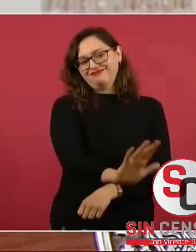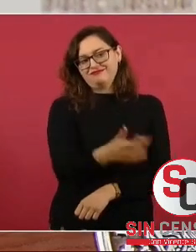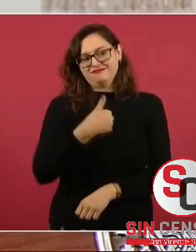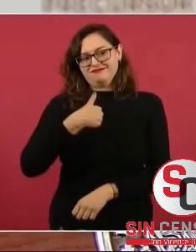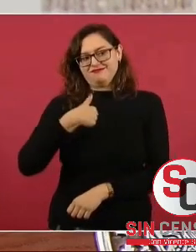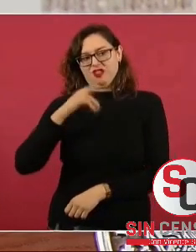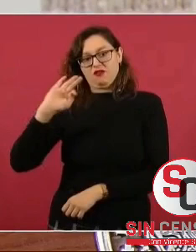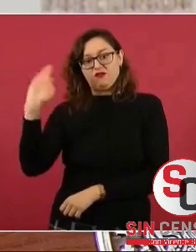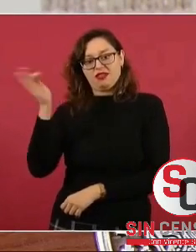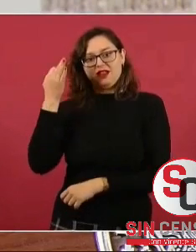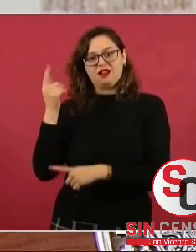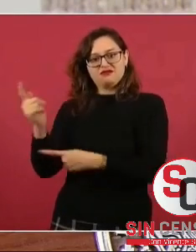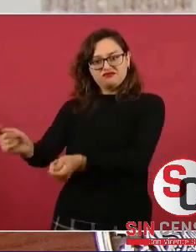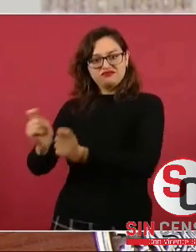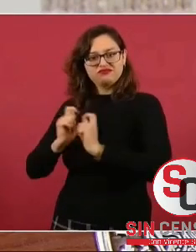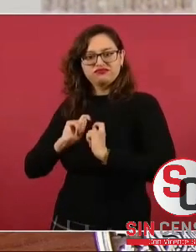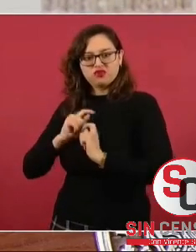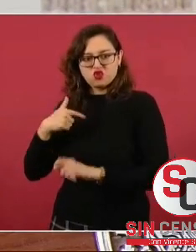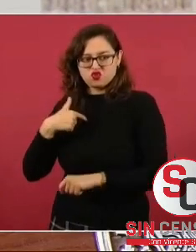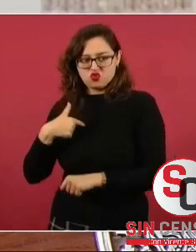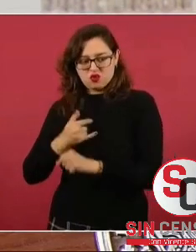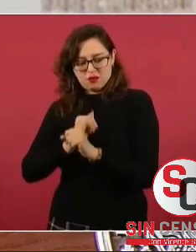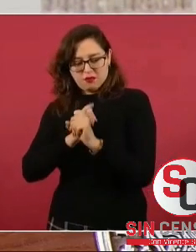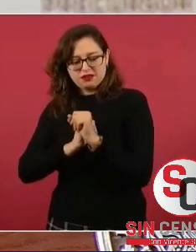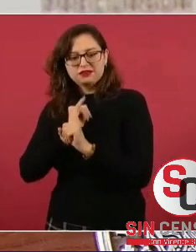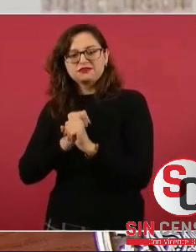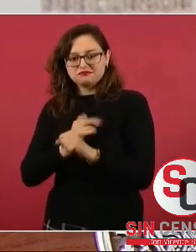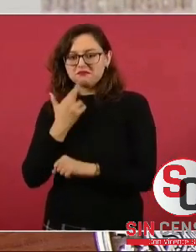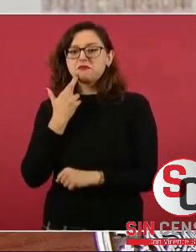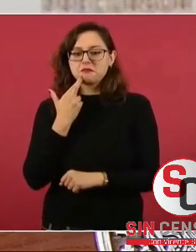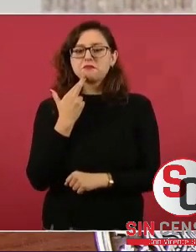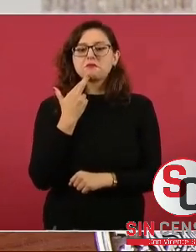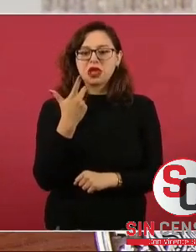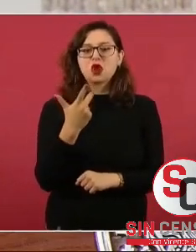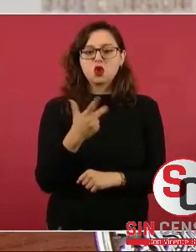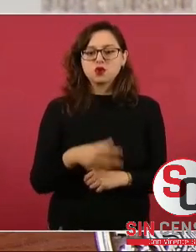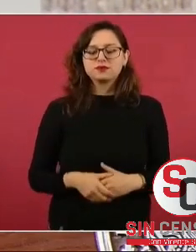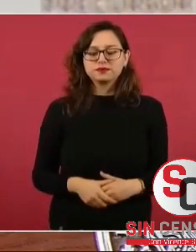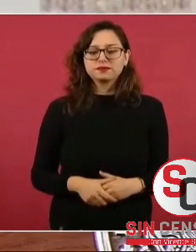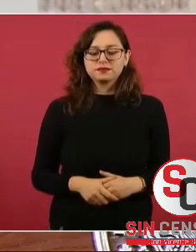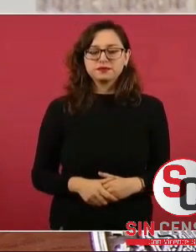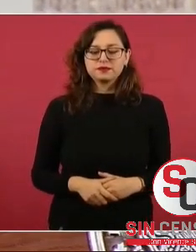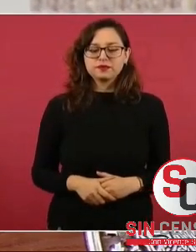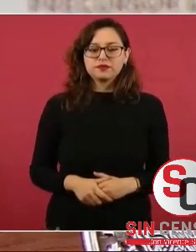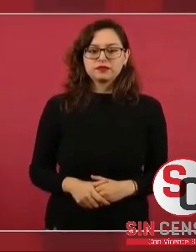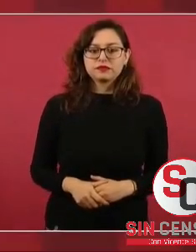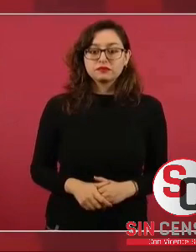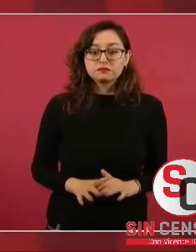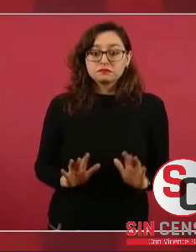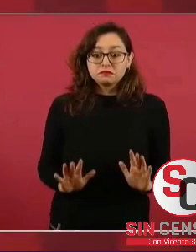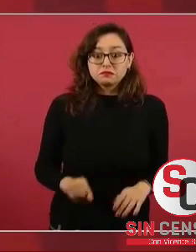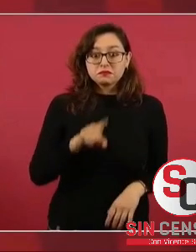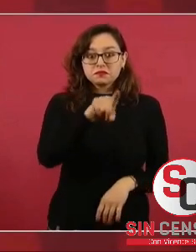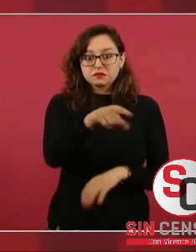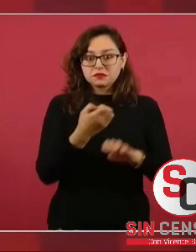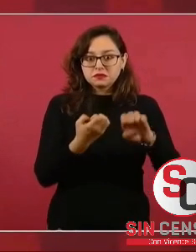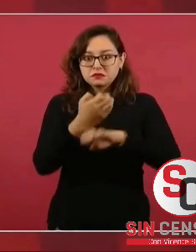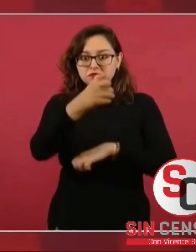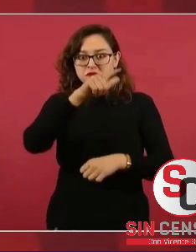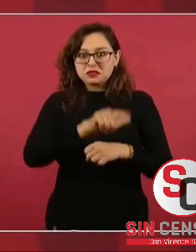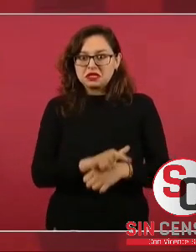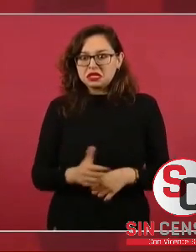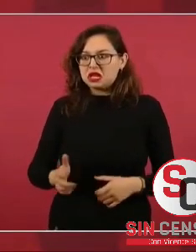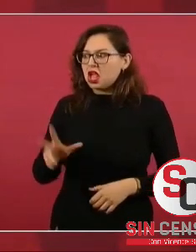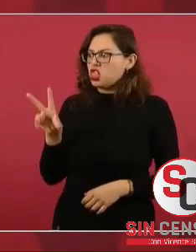Y hay que decirlo también, no hubo resistencia de parte de la